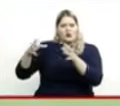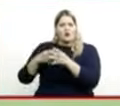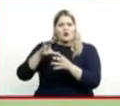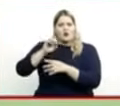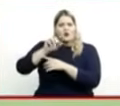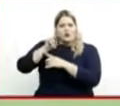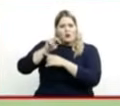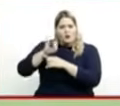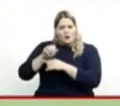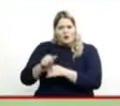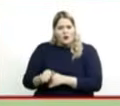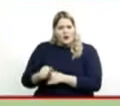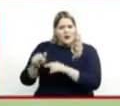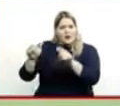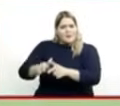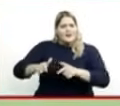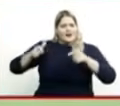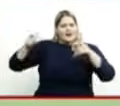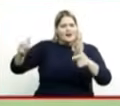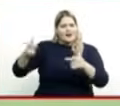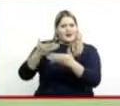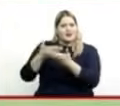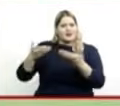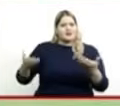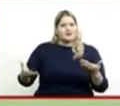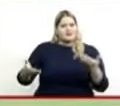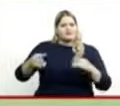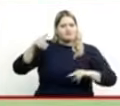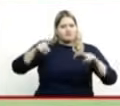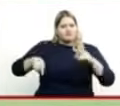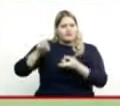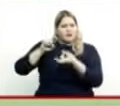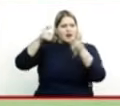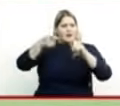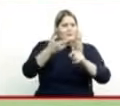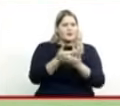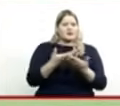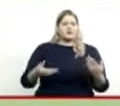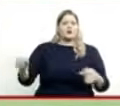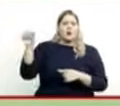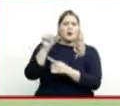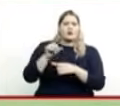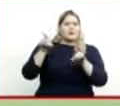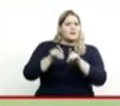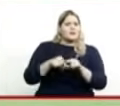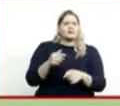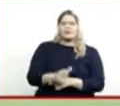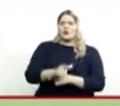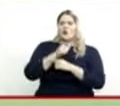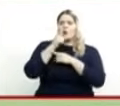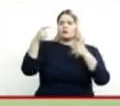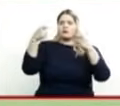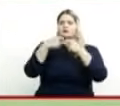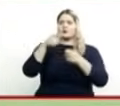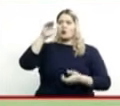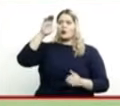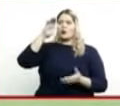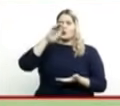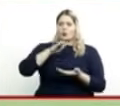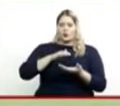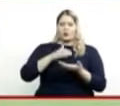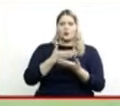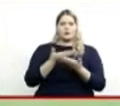e industriales. Y hoy tenemos una de las tarifas eléctricas más bajas de la